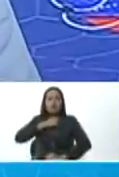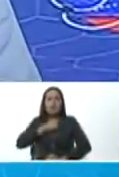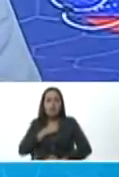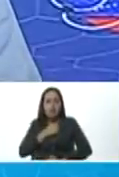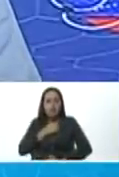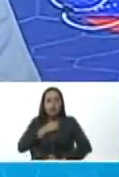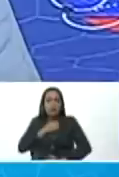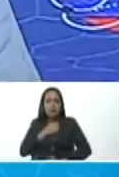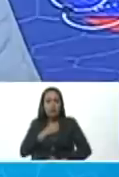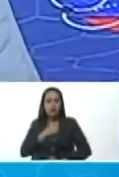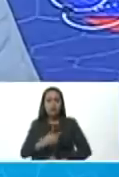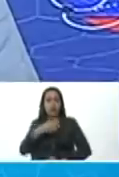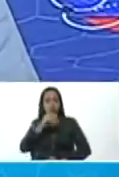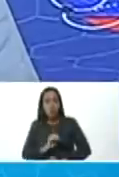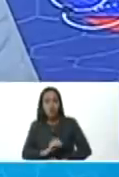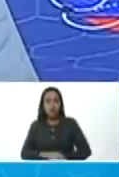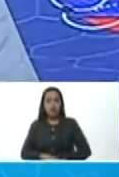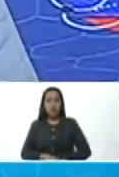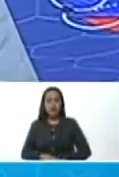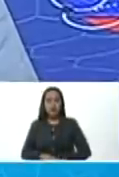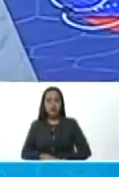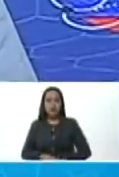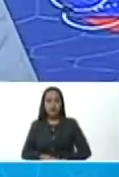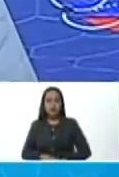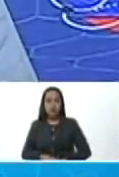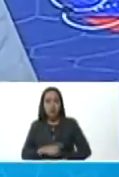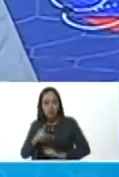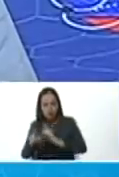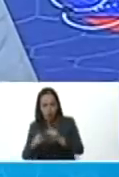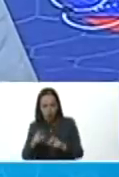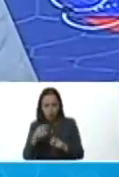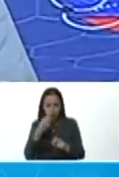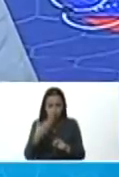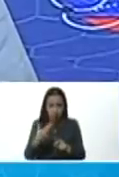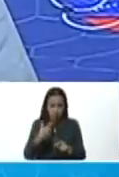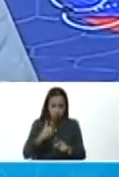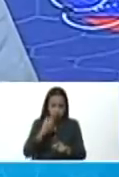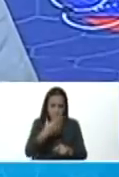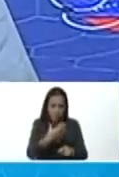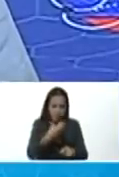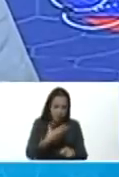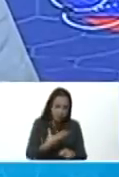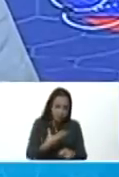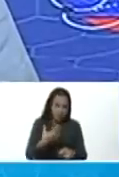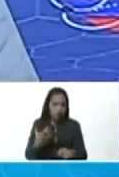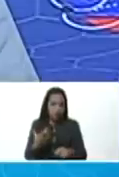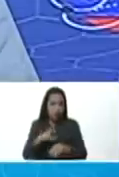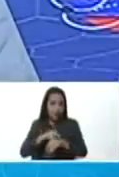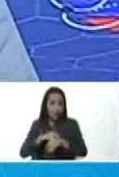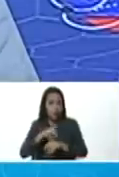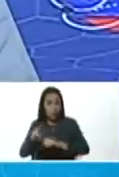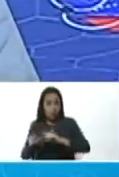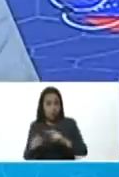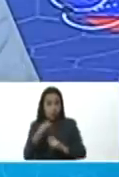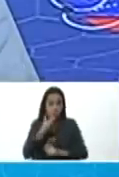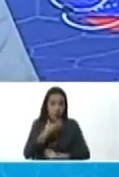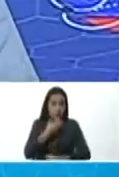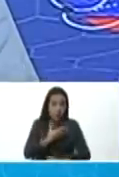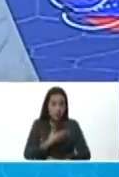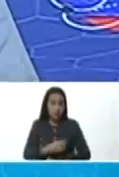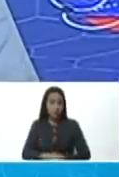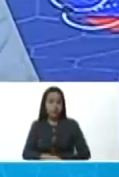MERS. ¿Voy cierto a los médicos que están presentes? ¿Voy bien? Y a las